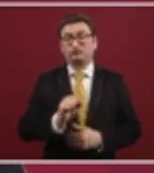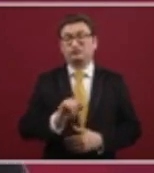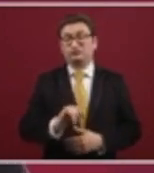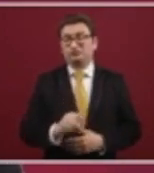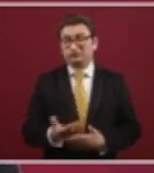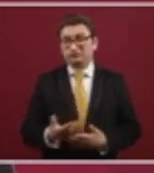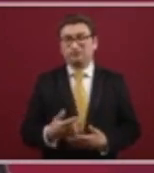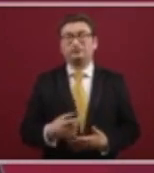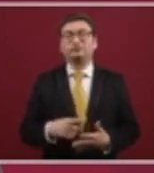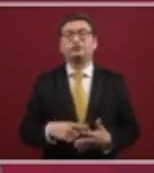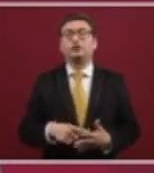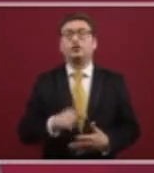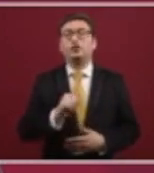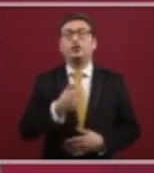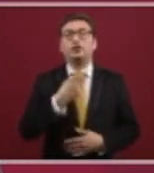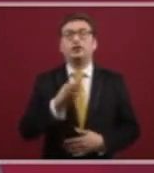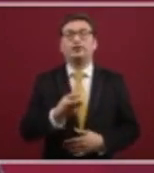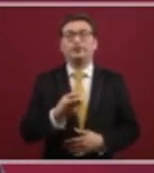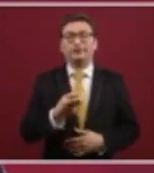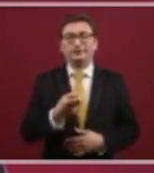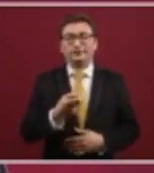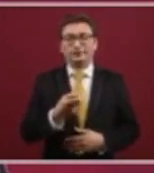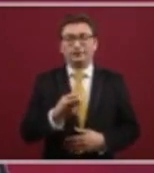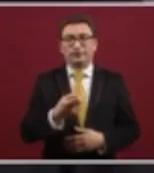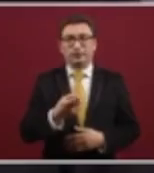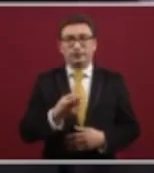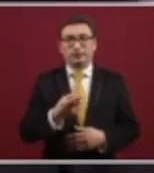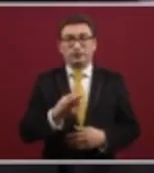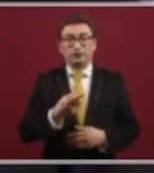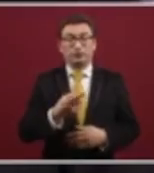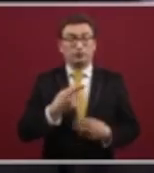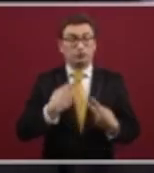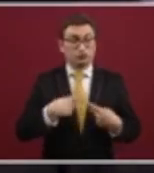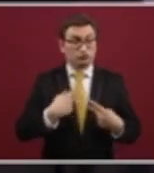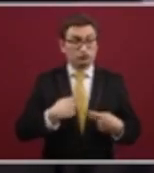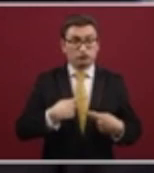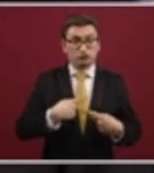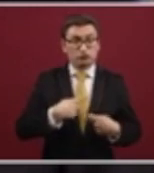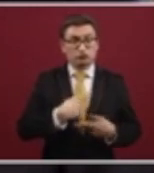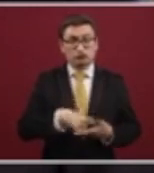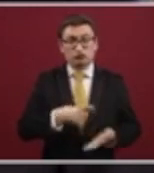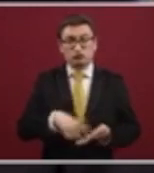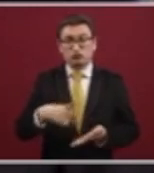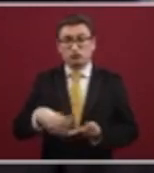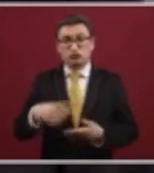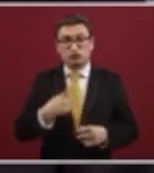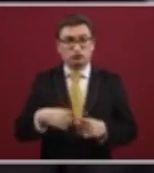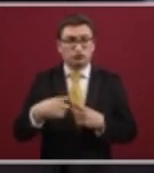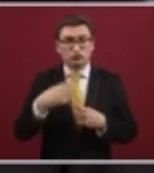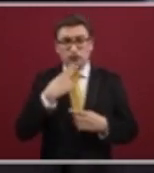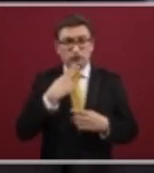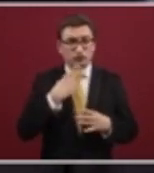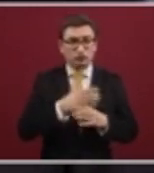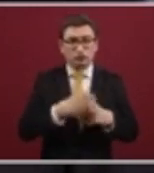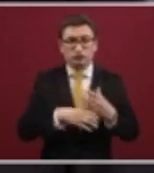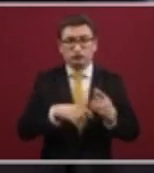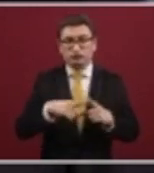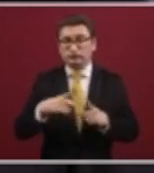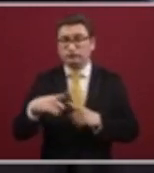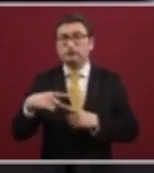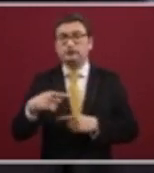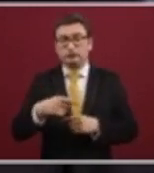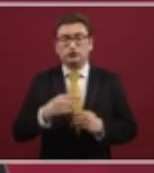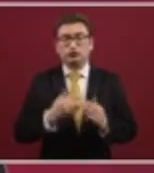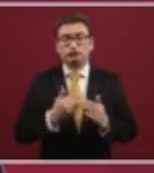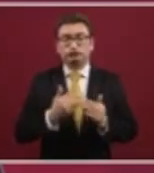Les adelanto que está aumentando el consumo, lo que significa que hay circulante.